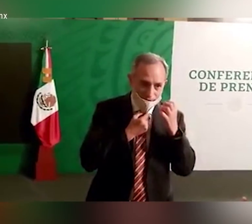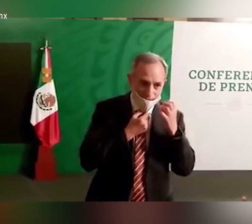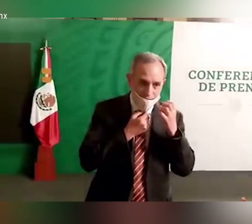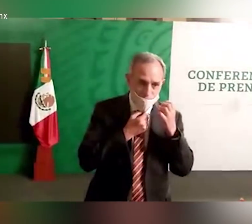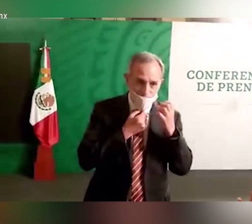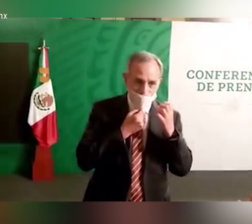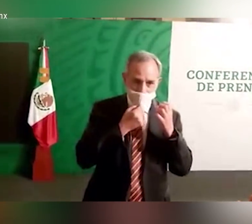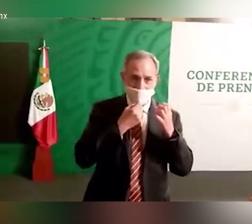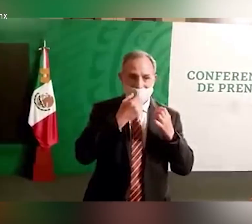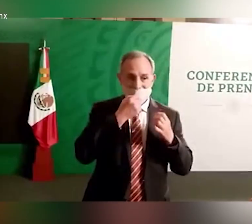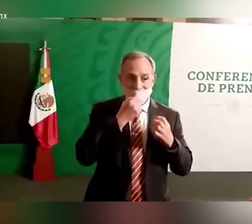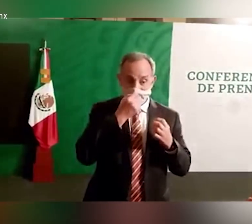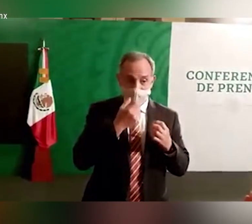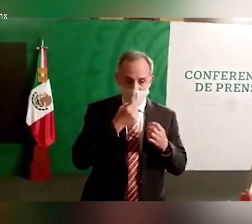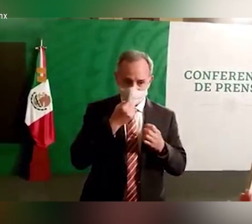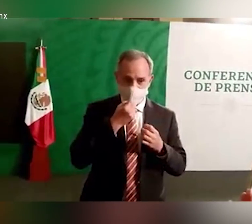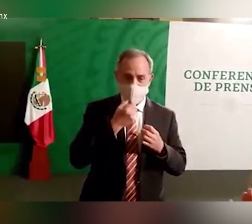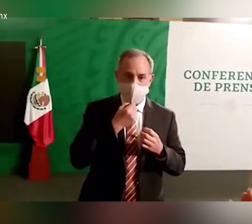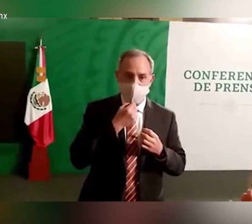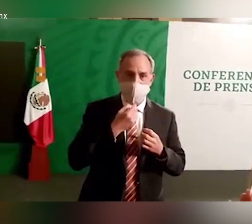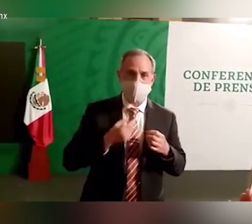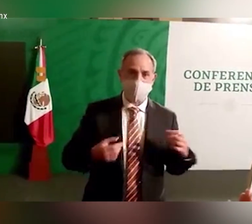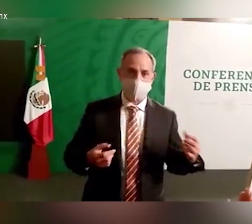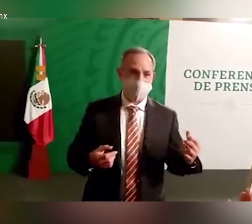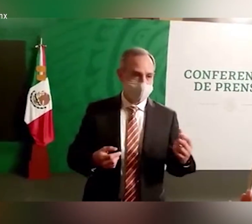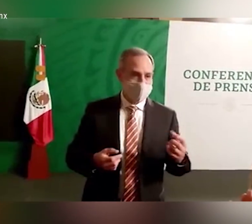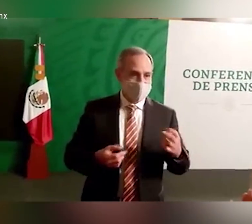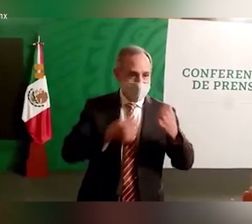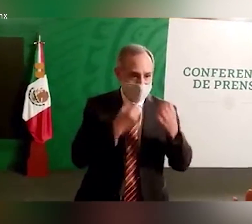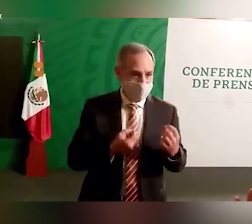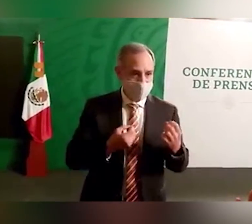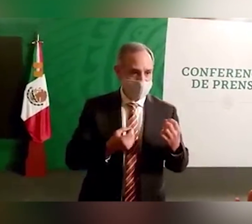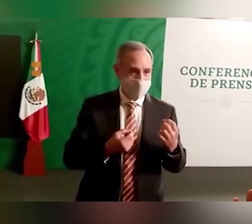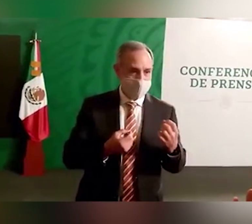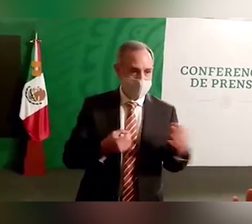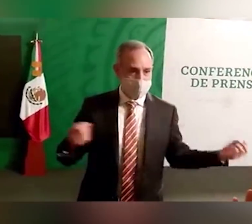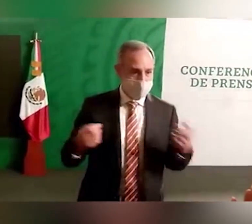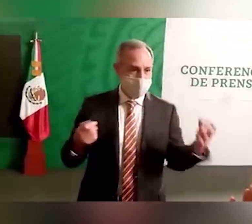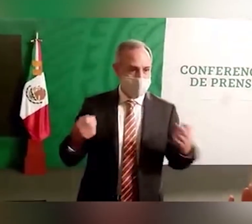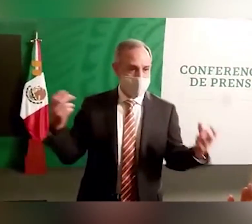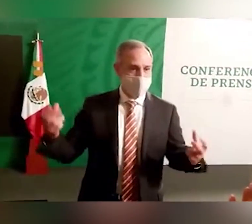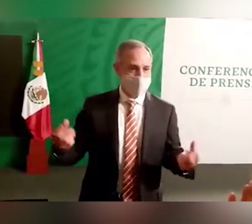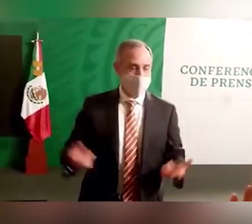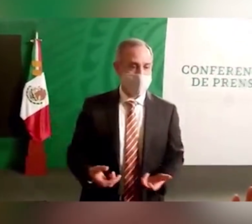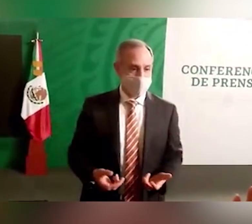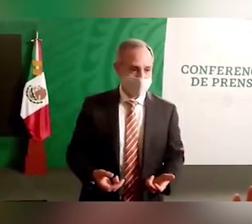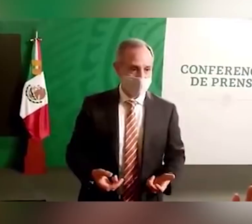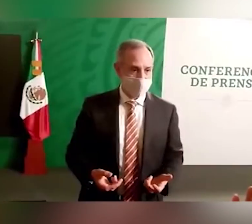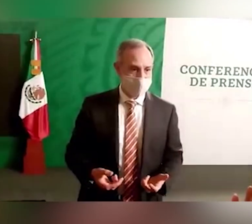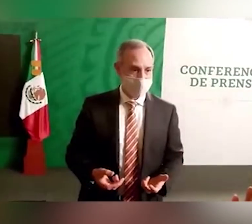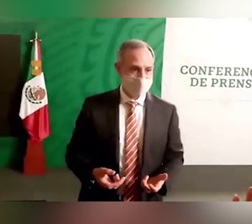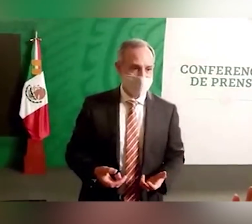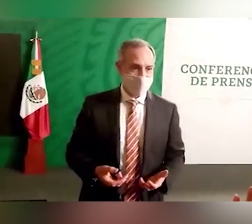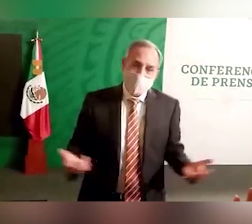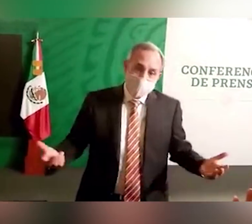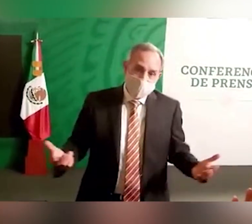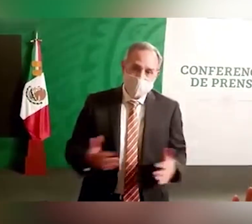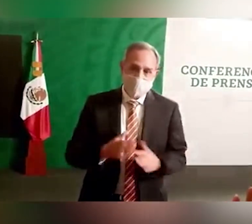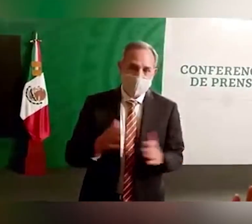que tomar el baja de cubrebocas en el momento era uno como éste por cierto en el momento en que me lo bajo para las fotografías